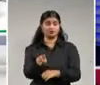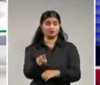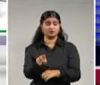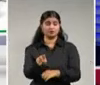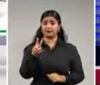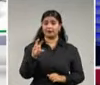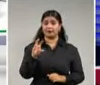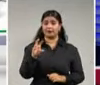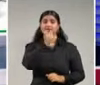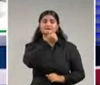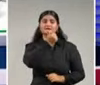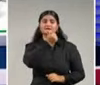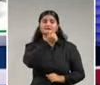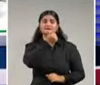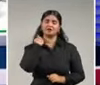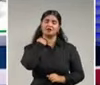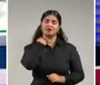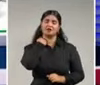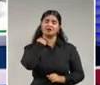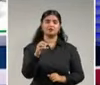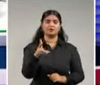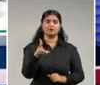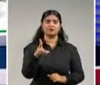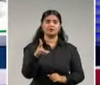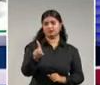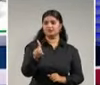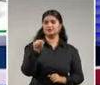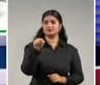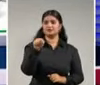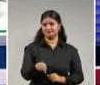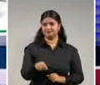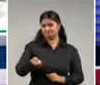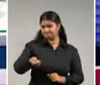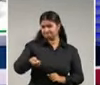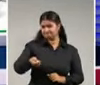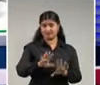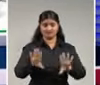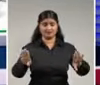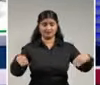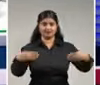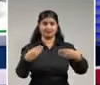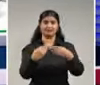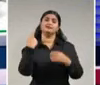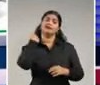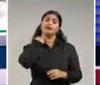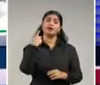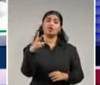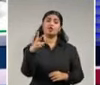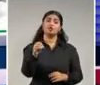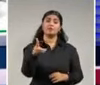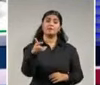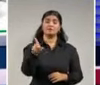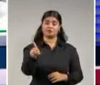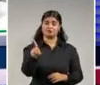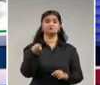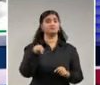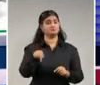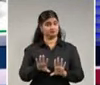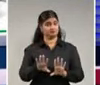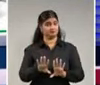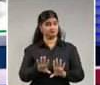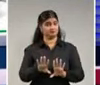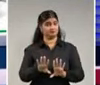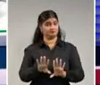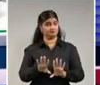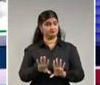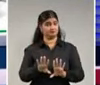de diciembre del año 2021, casi ya despedimos este duro año para todos los cubanos. El pasado 15 de diciembre